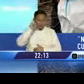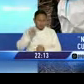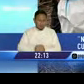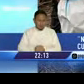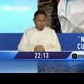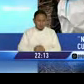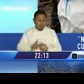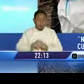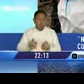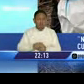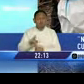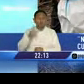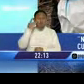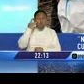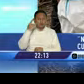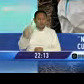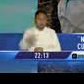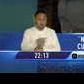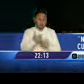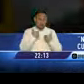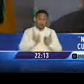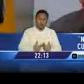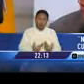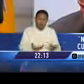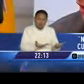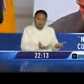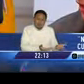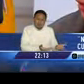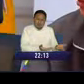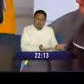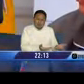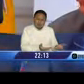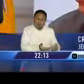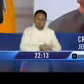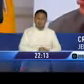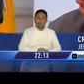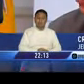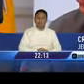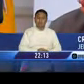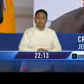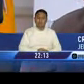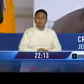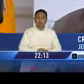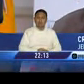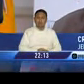la atención la ubicación de los cuerpos. Como en un